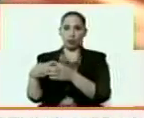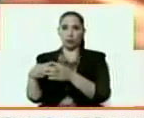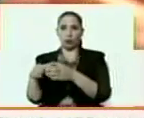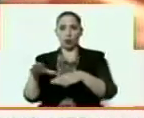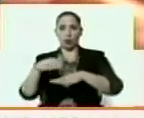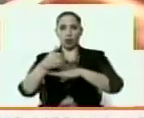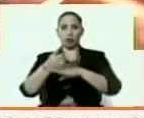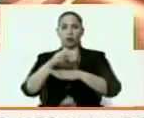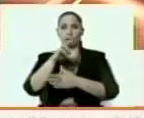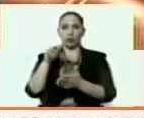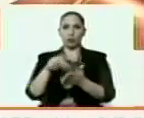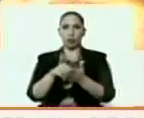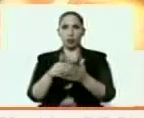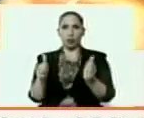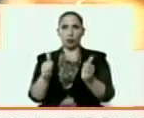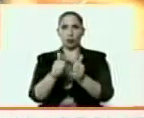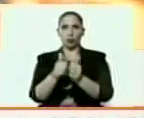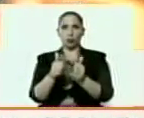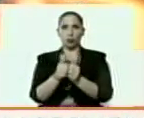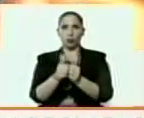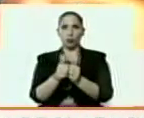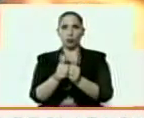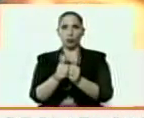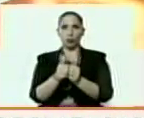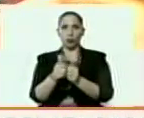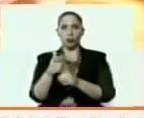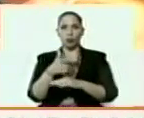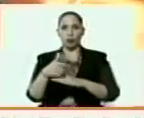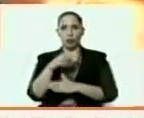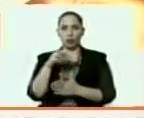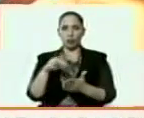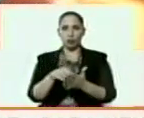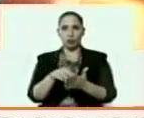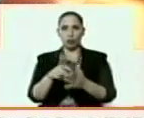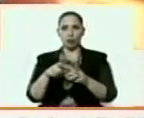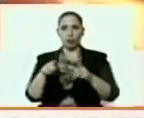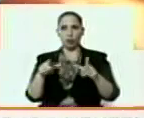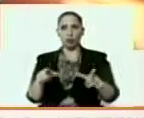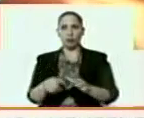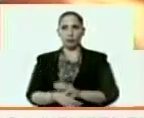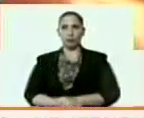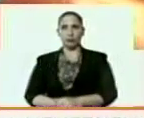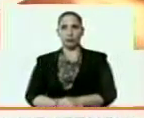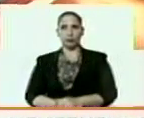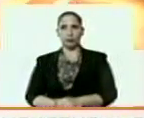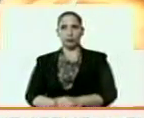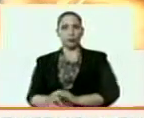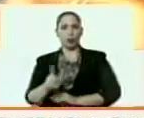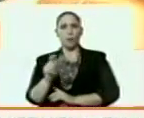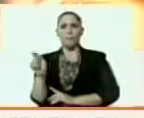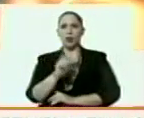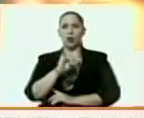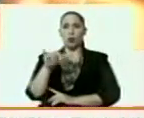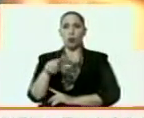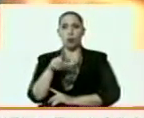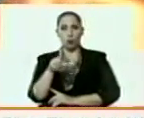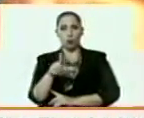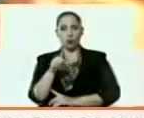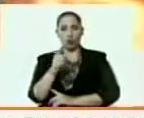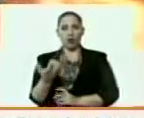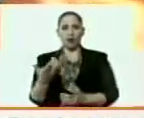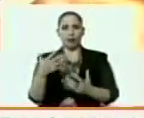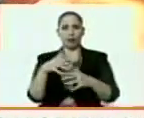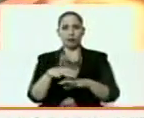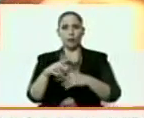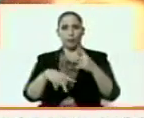Ejecutivo Nacional con los gobiernos nacionales, regionales y locales, justamente trabajando en ello. Este mes que pasó, el mes de julio, a través del Plan Proteína,